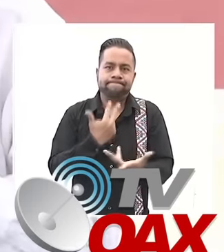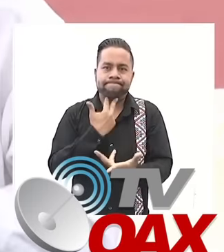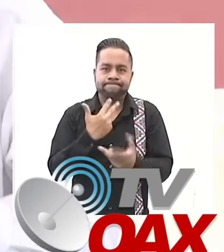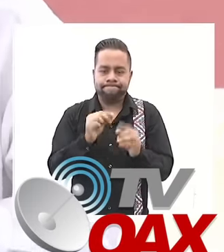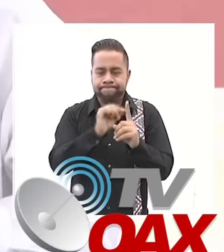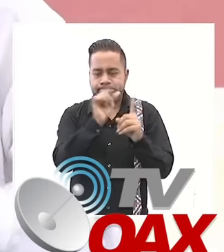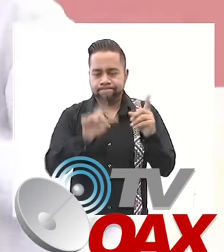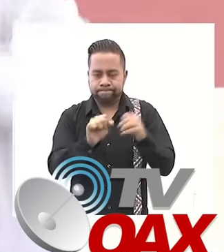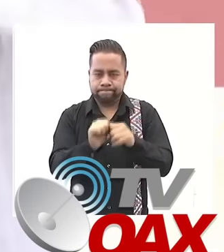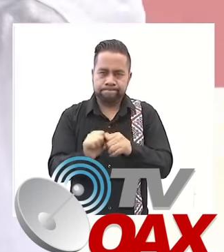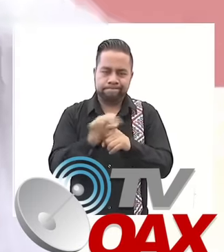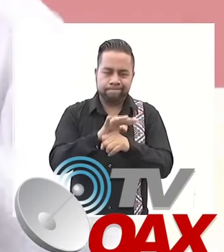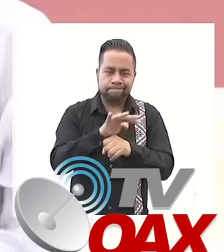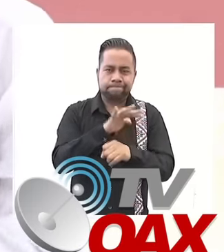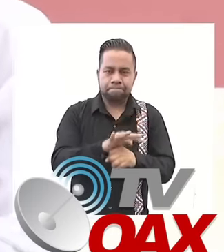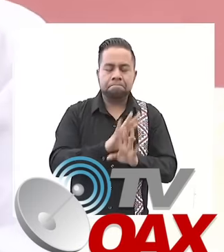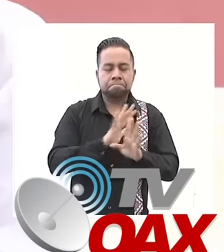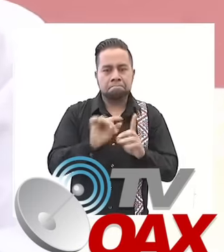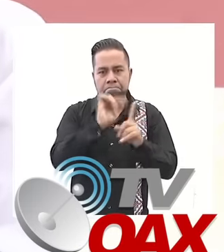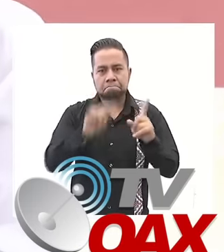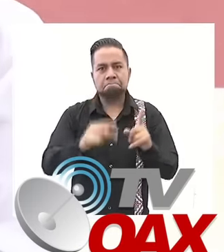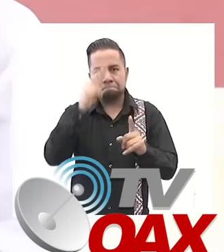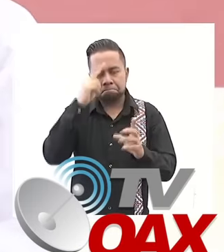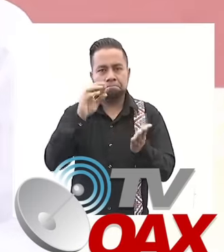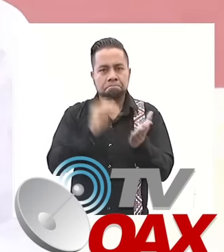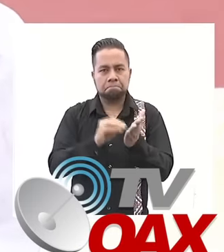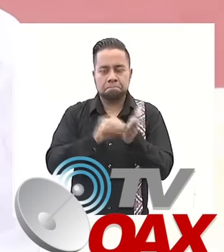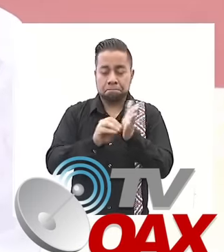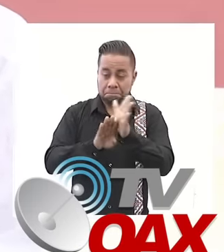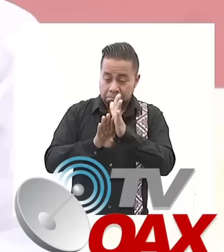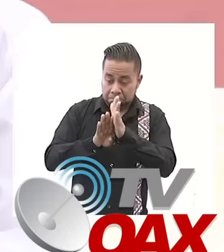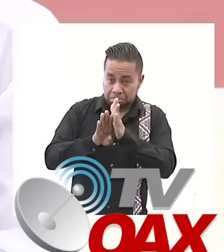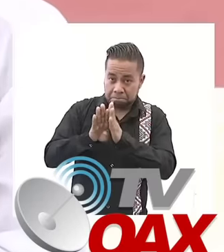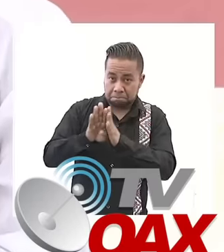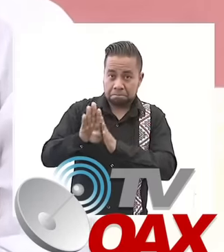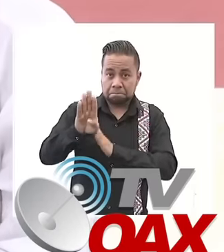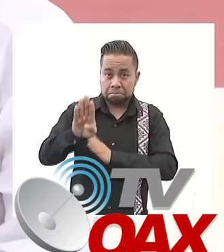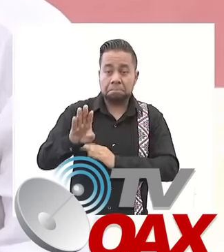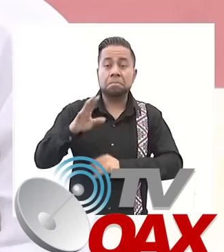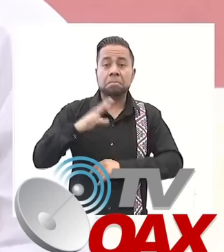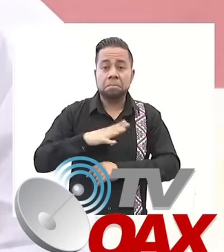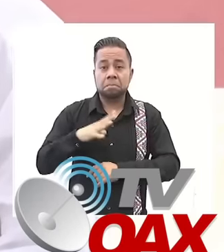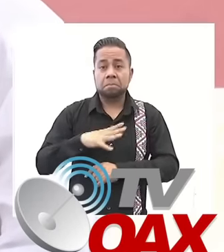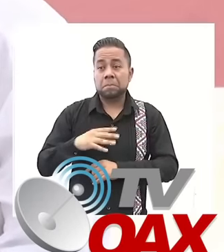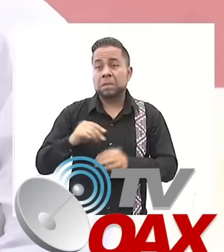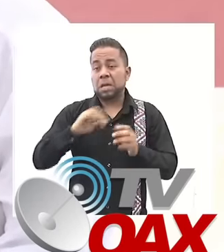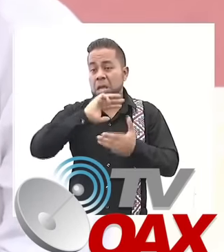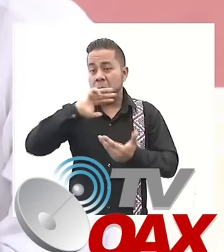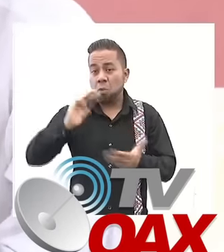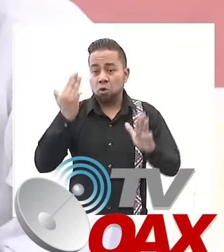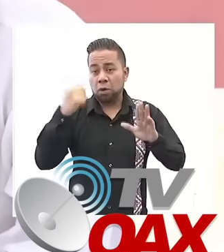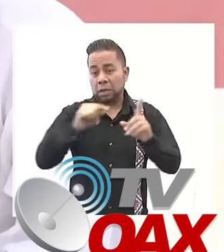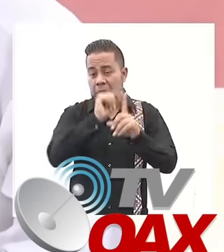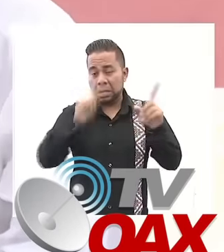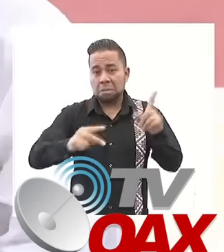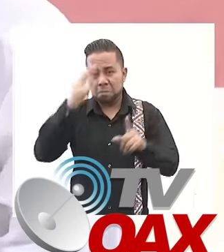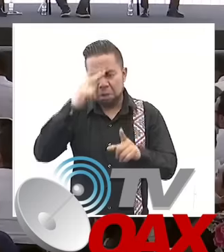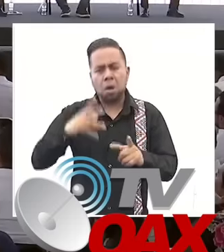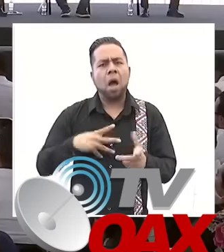país está creciendo. Es uno de los países con menos desempleo en el mundo. Casi